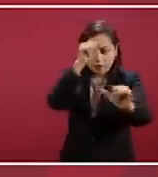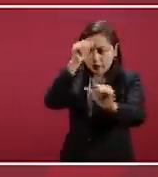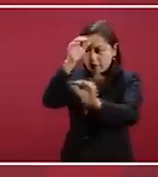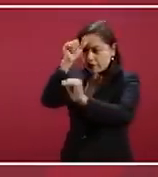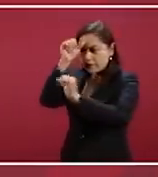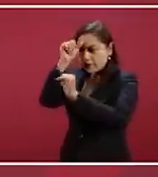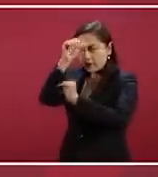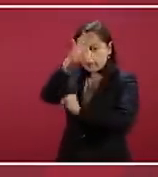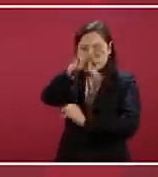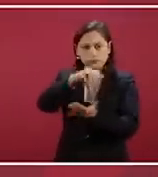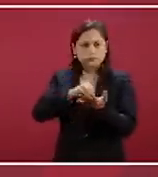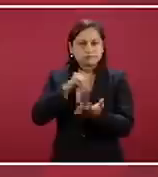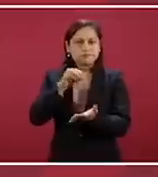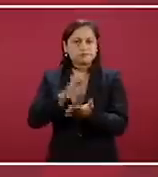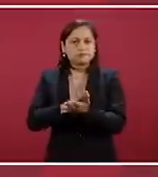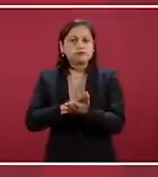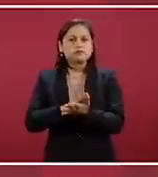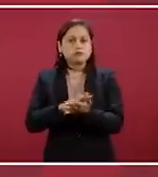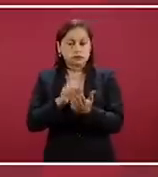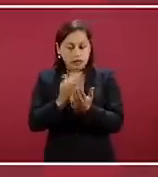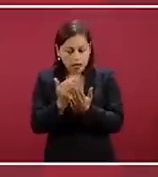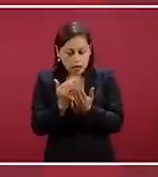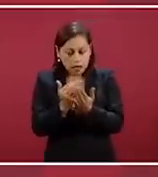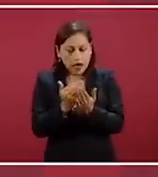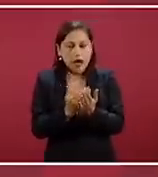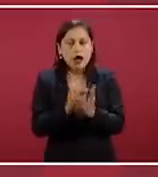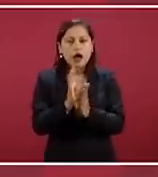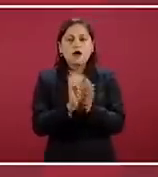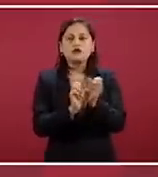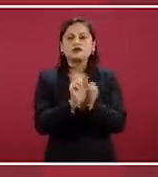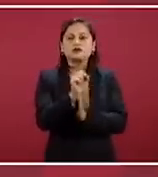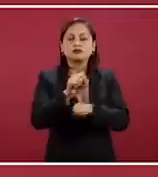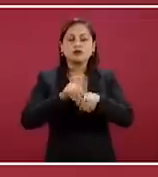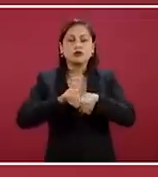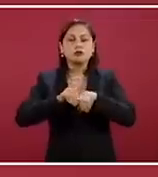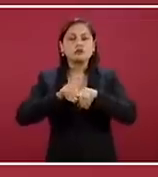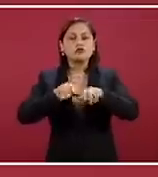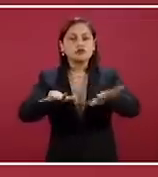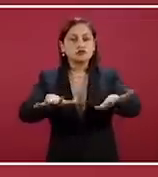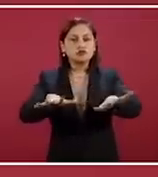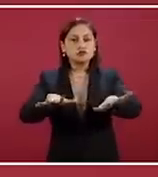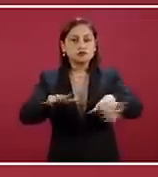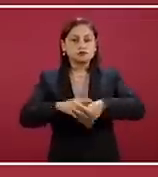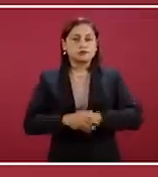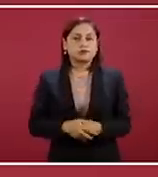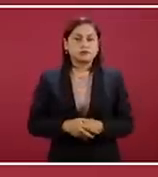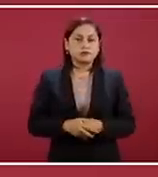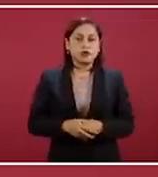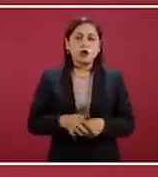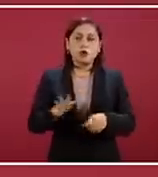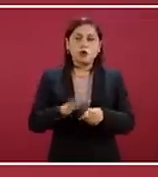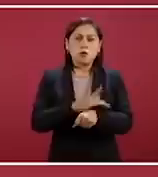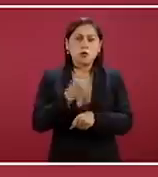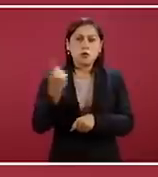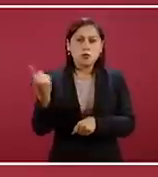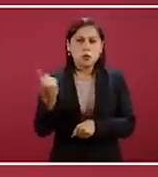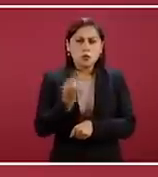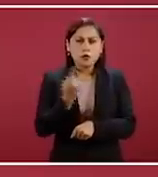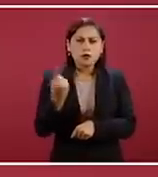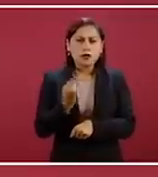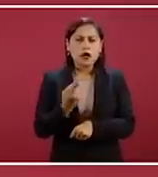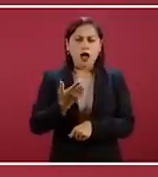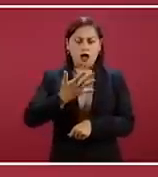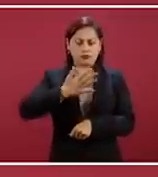difundirlos para que no sea el individualismo, el